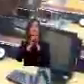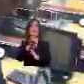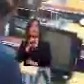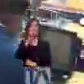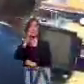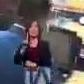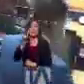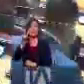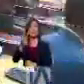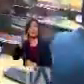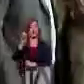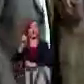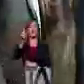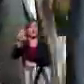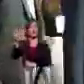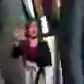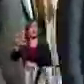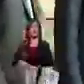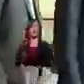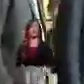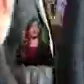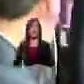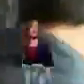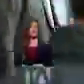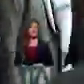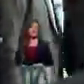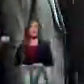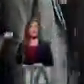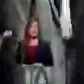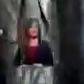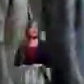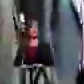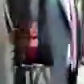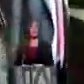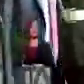2021-2025. En Quito, María Gracia Costa, 24 horas.